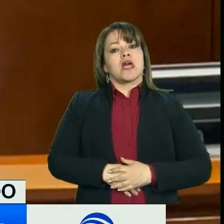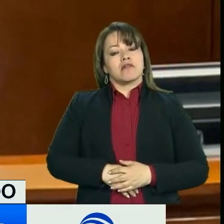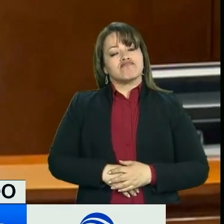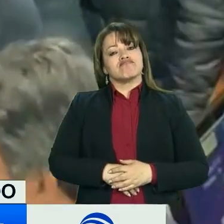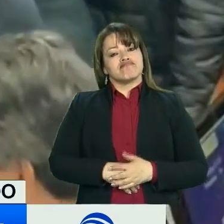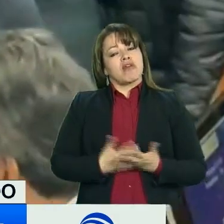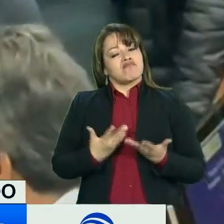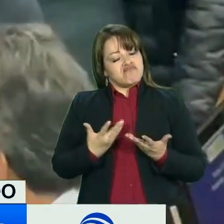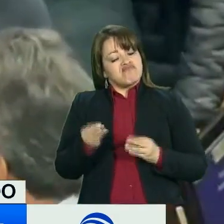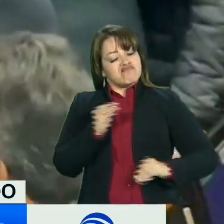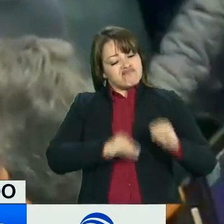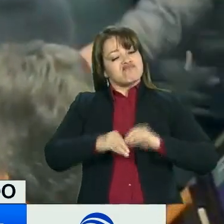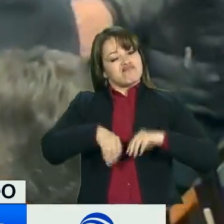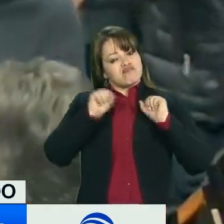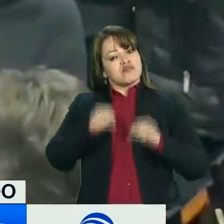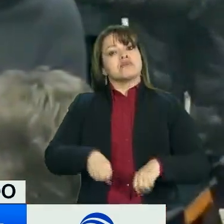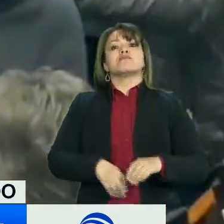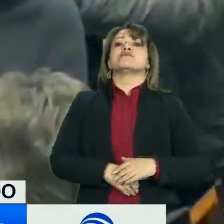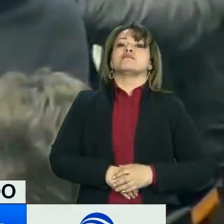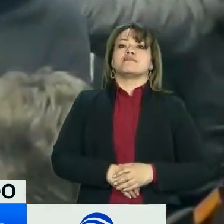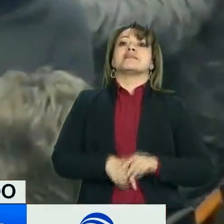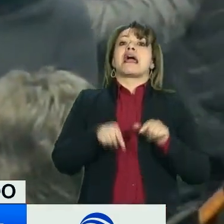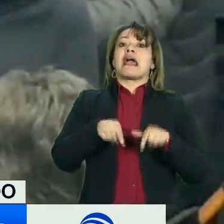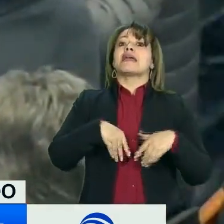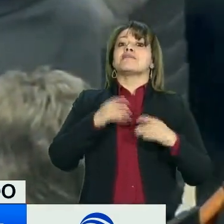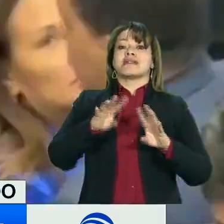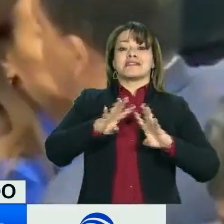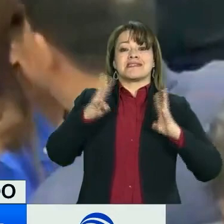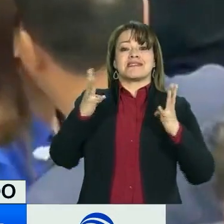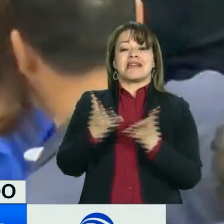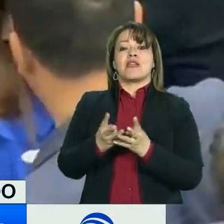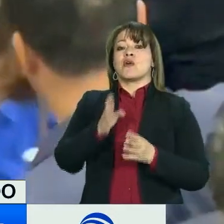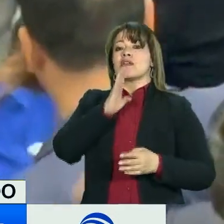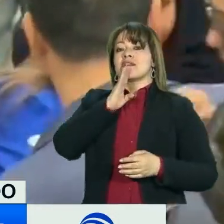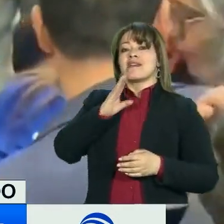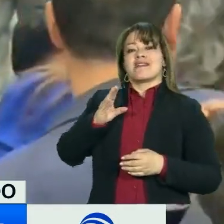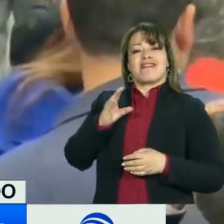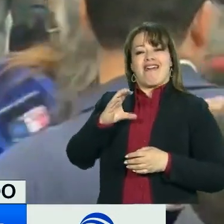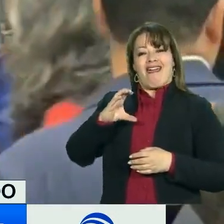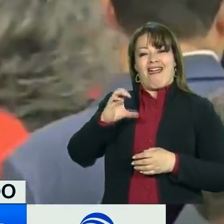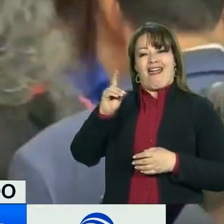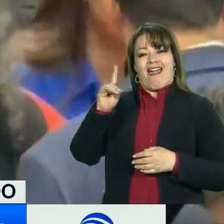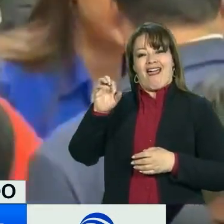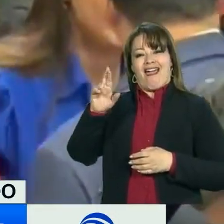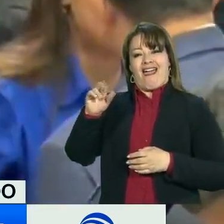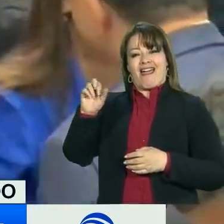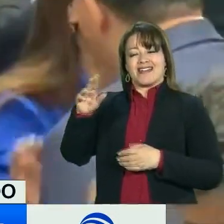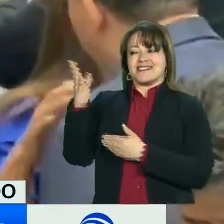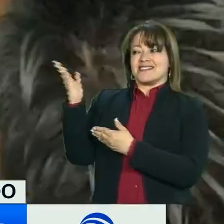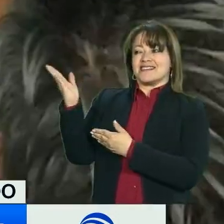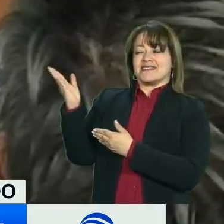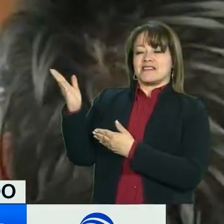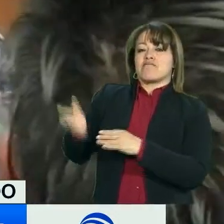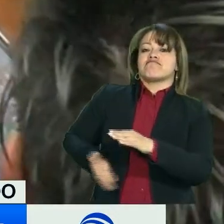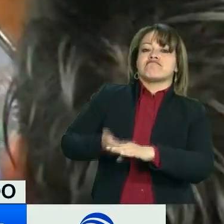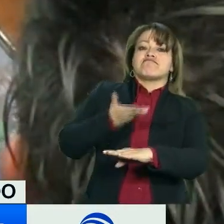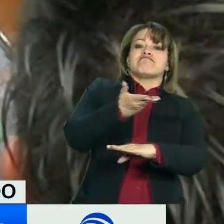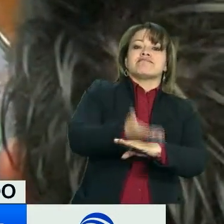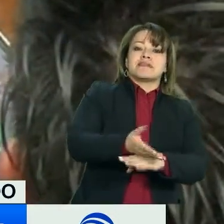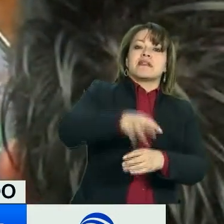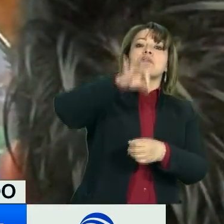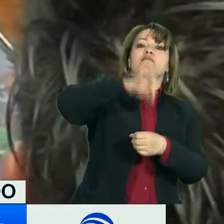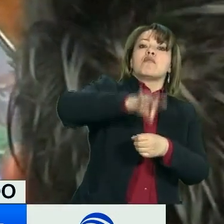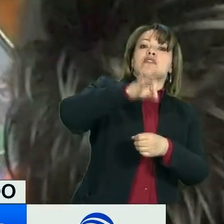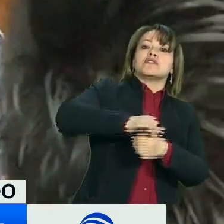hacer. Previo al inicio de la plenaria, el senador Humberto de la Calle presentó una proposición para que la votación